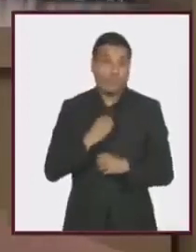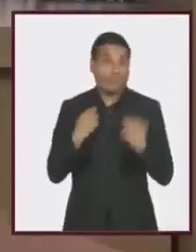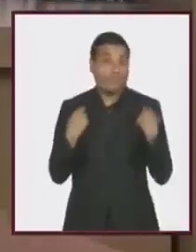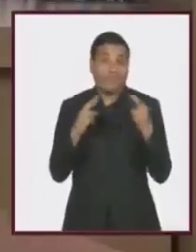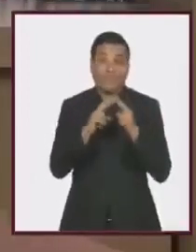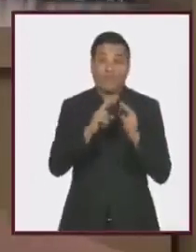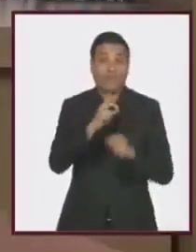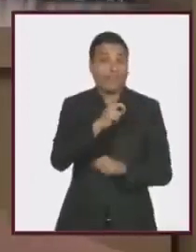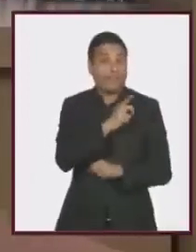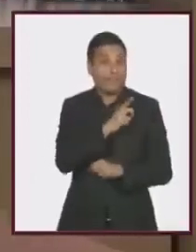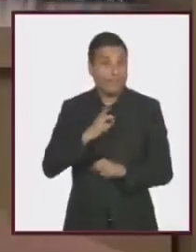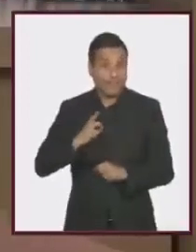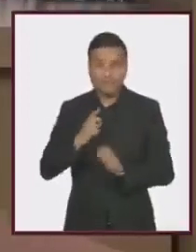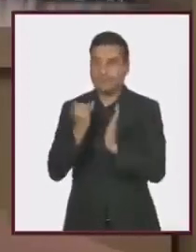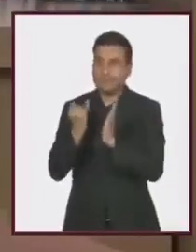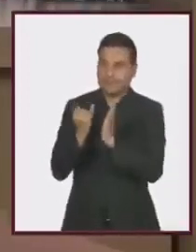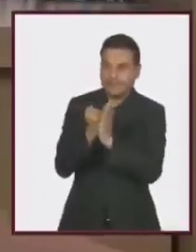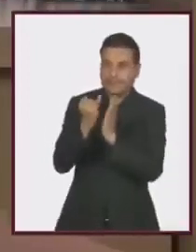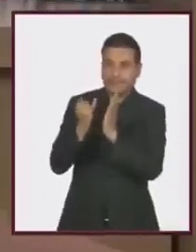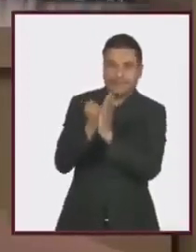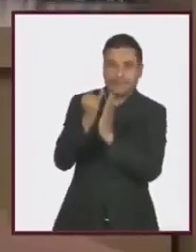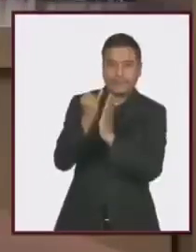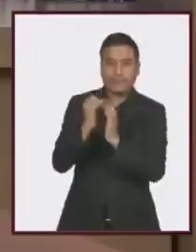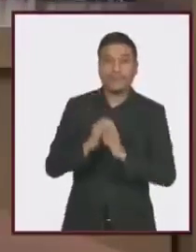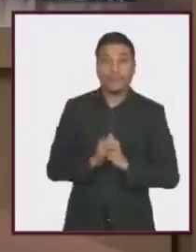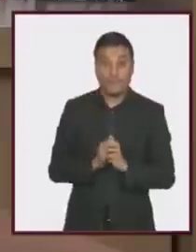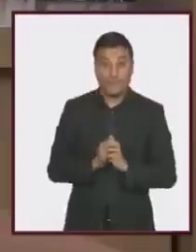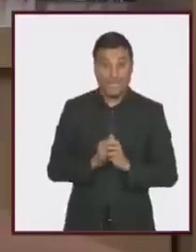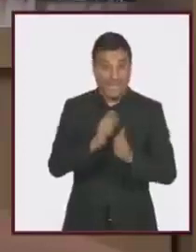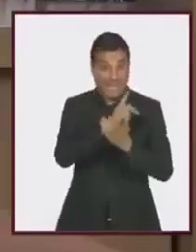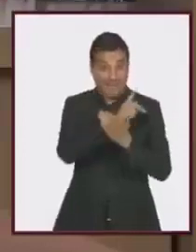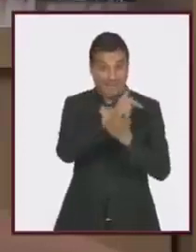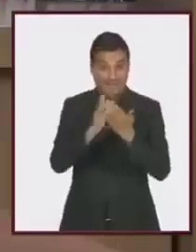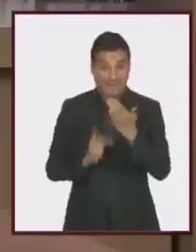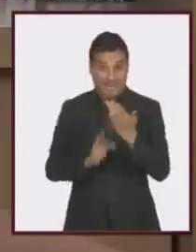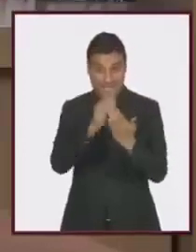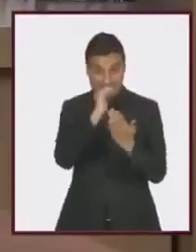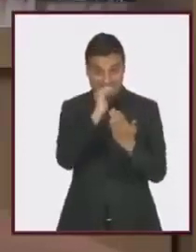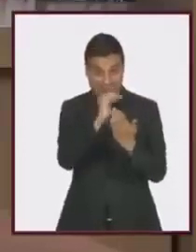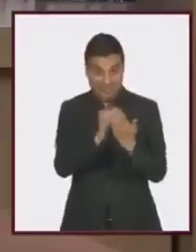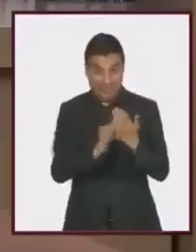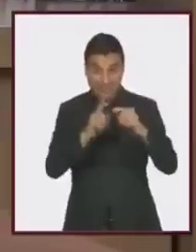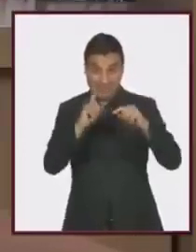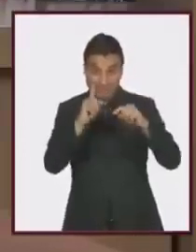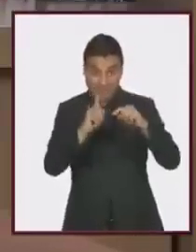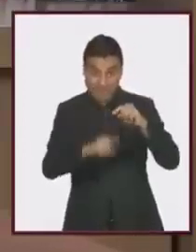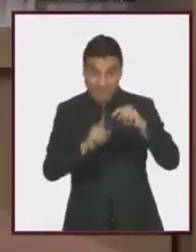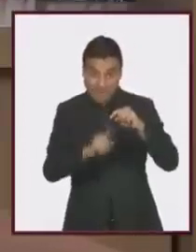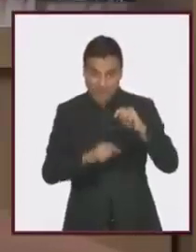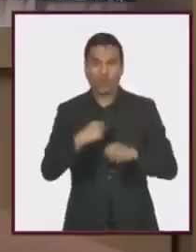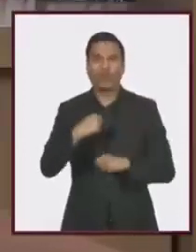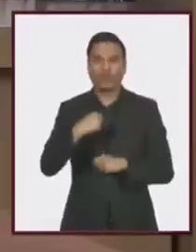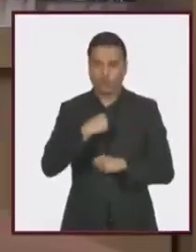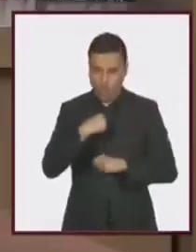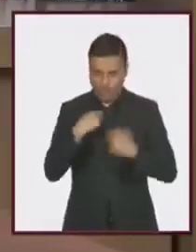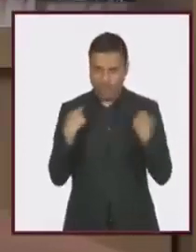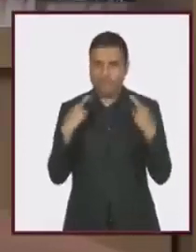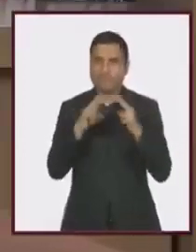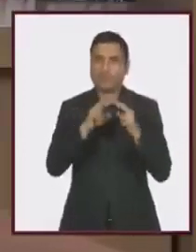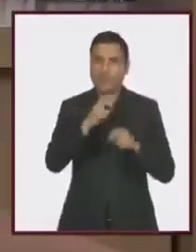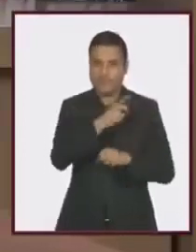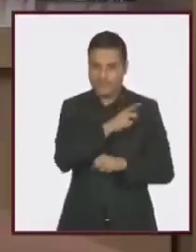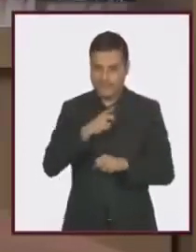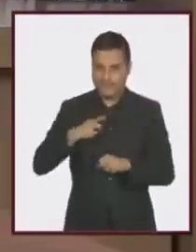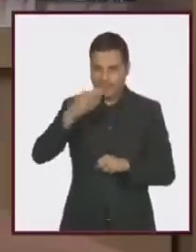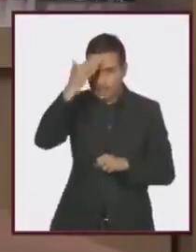estos recortes curriculares se hagan cada vez de manera más consciente, ejerciendo la autonomía